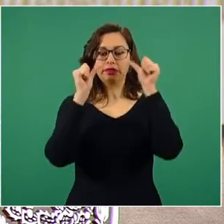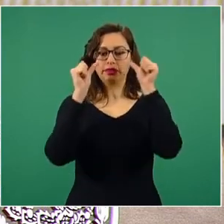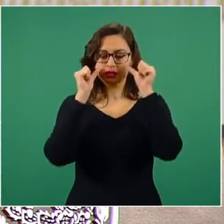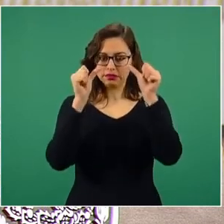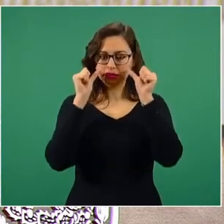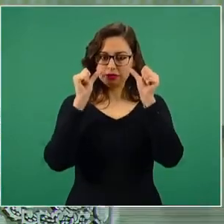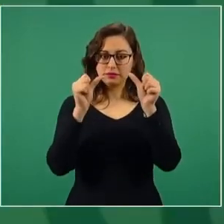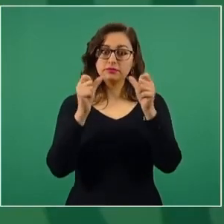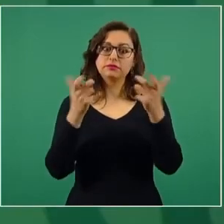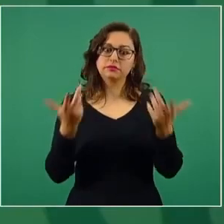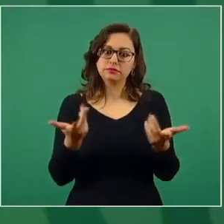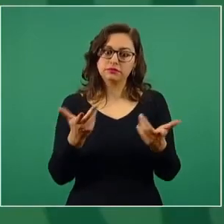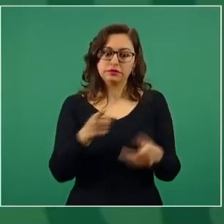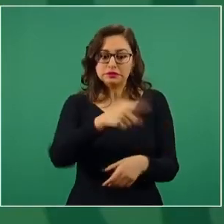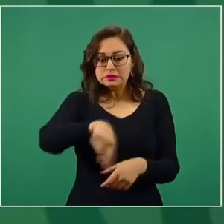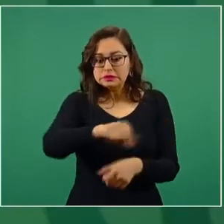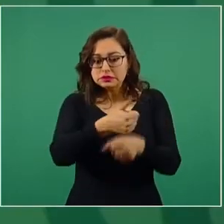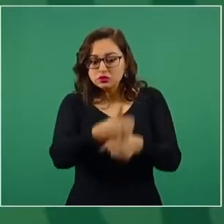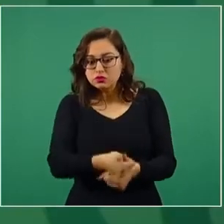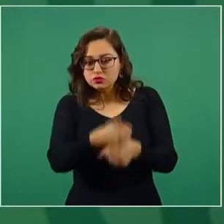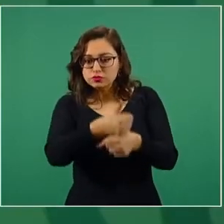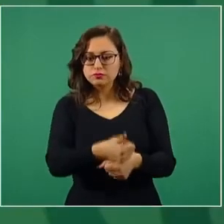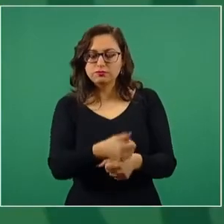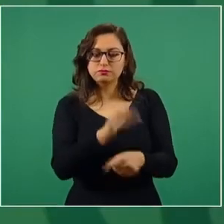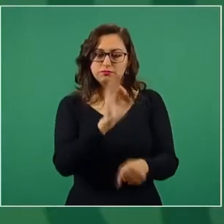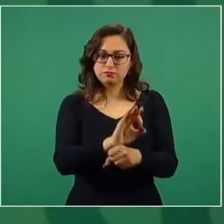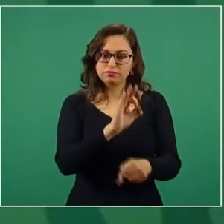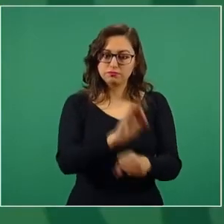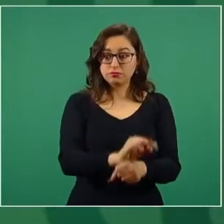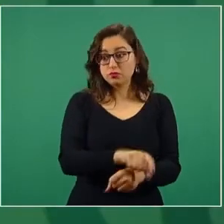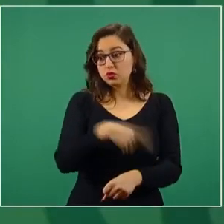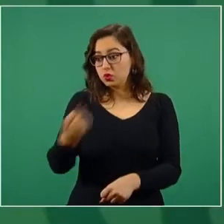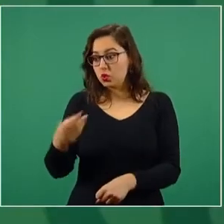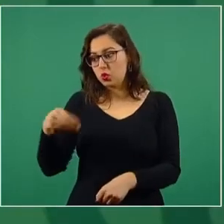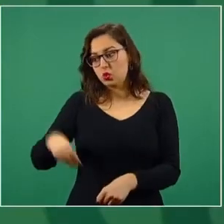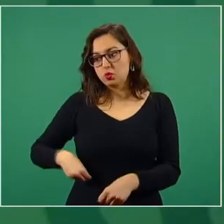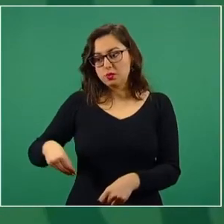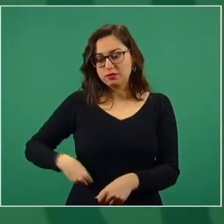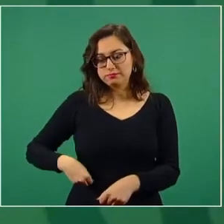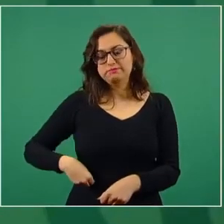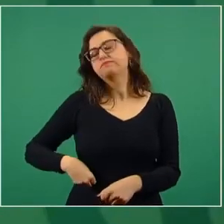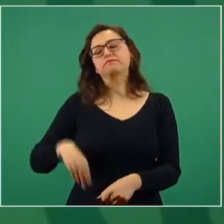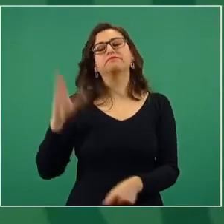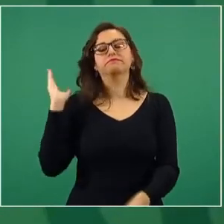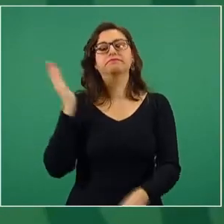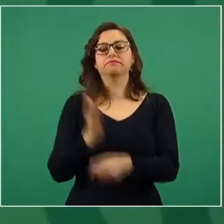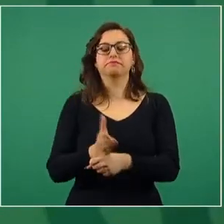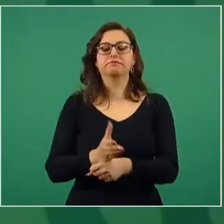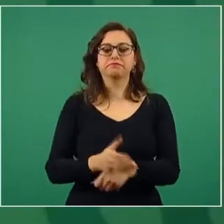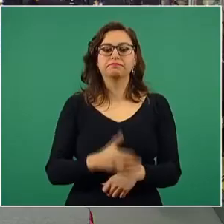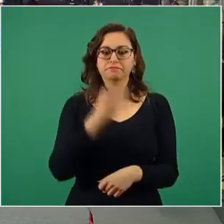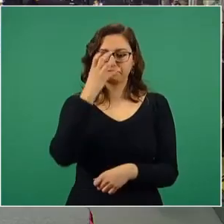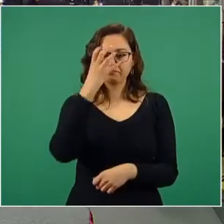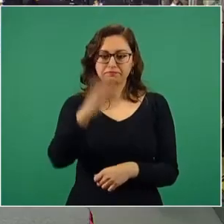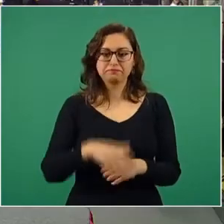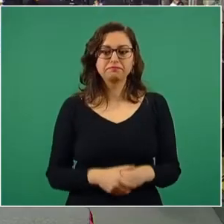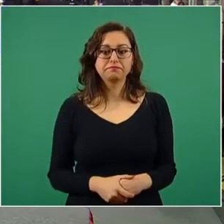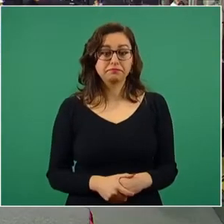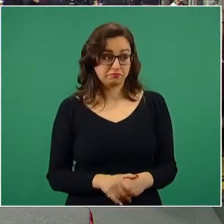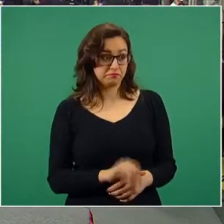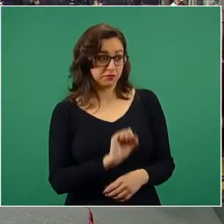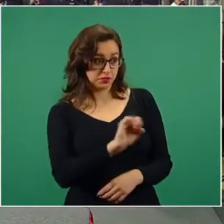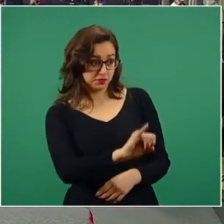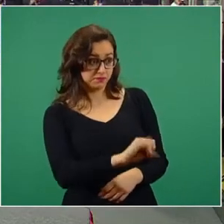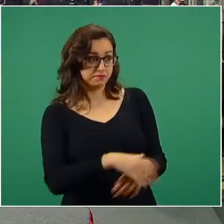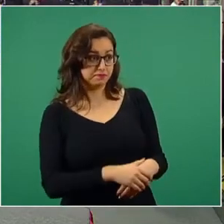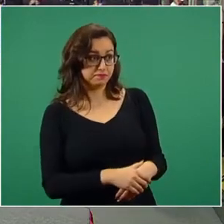se proteja a las víctimas y se castigue a los responsables, si te parece. Gracias. Sí.